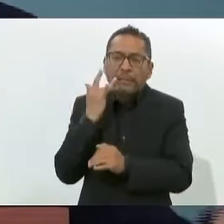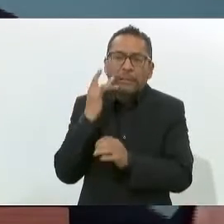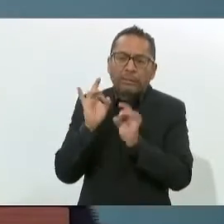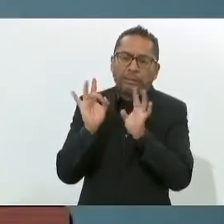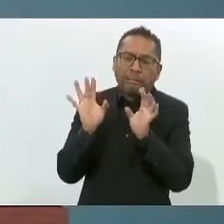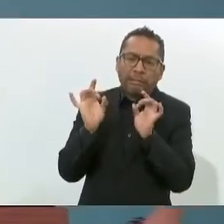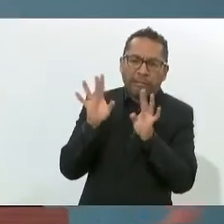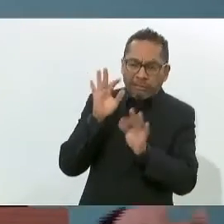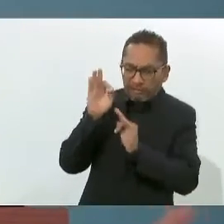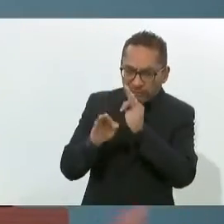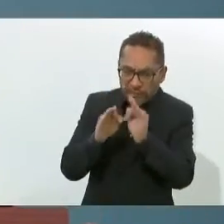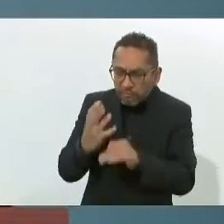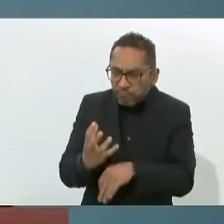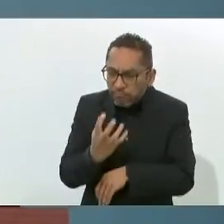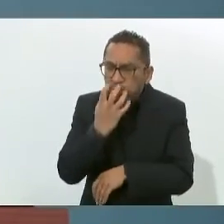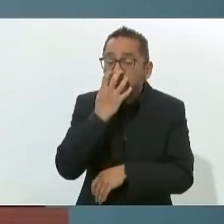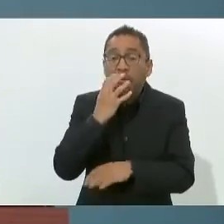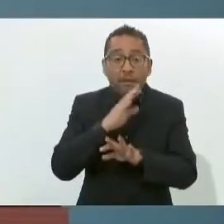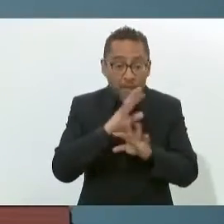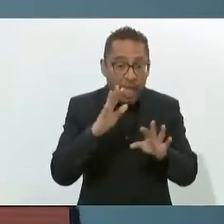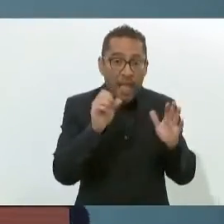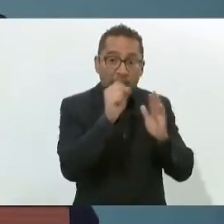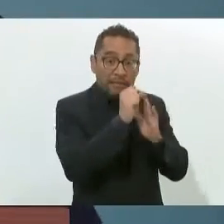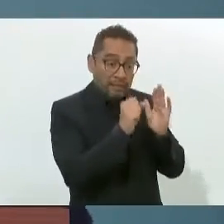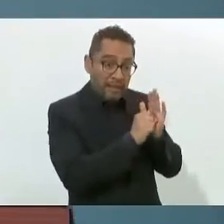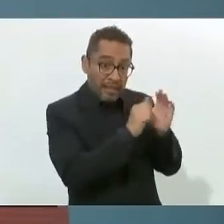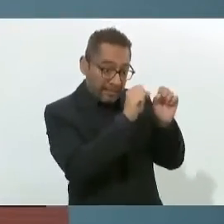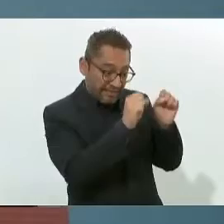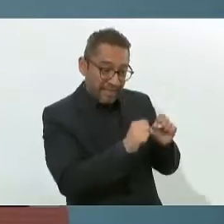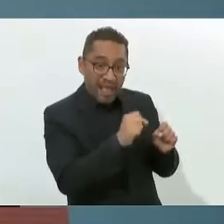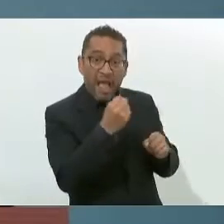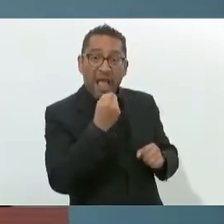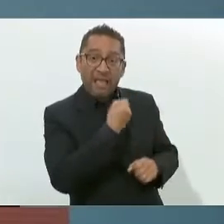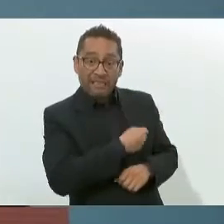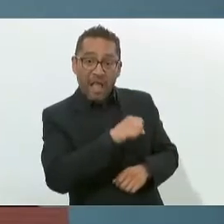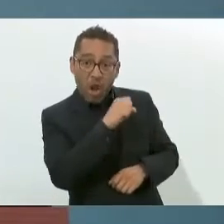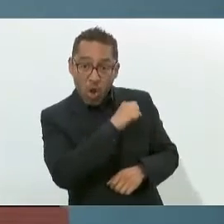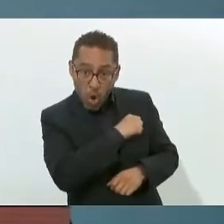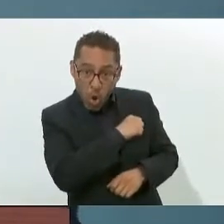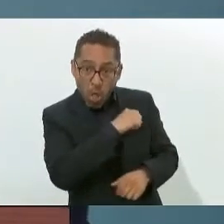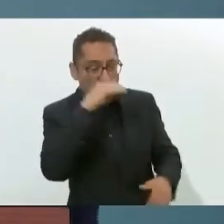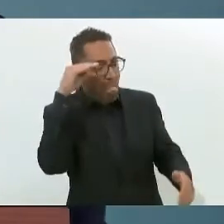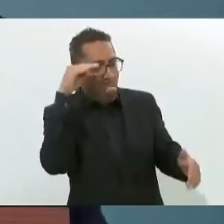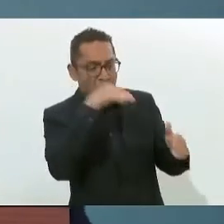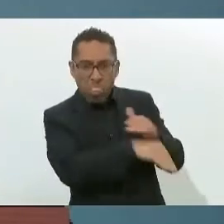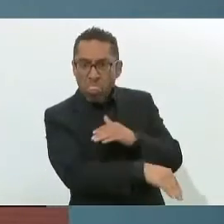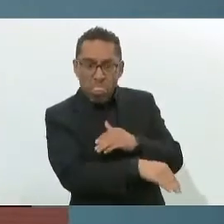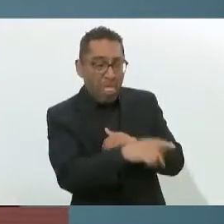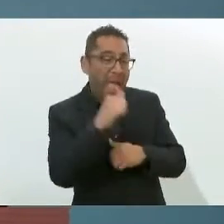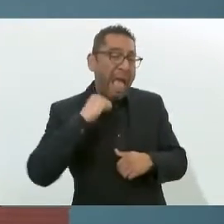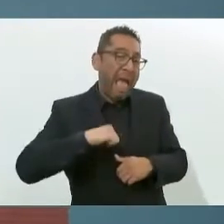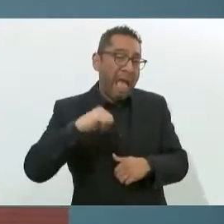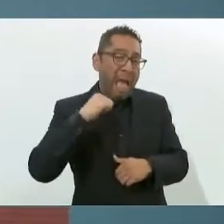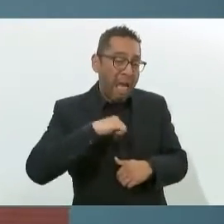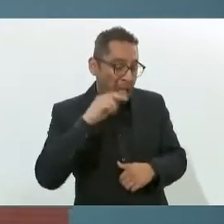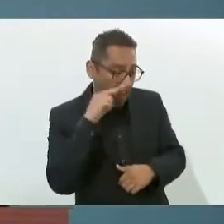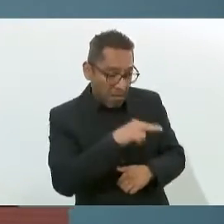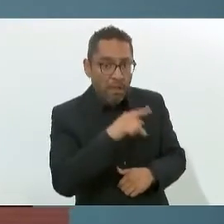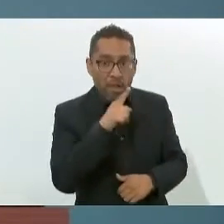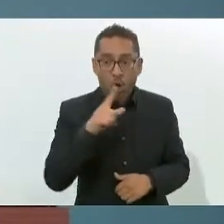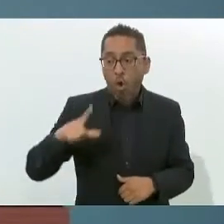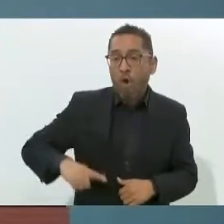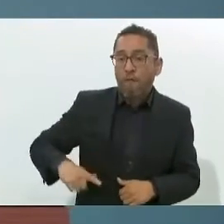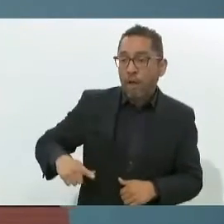Levantamos el sistema de salud que estaba por los suelos, como aquí lo mencionó el gobernador, y aprovecho